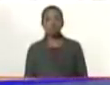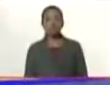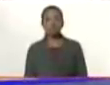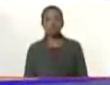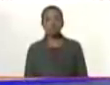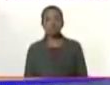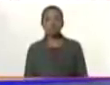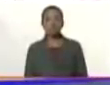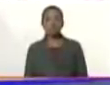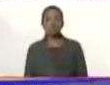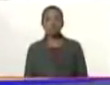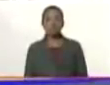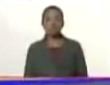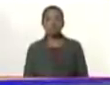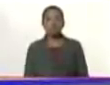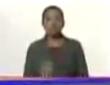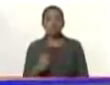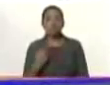Quiero proceder